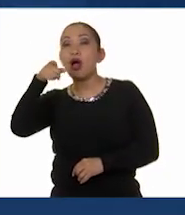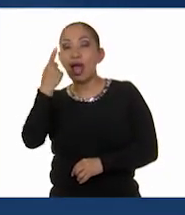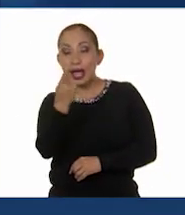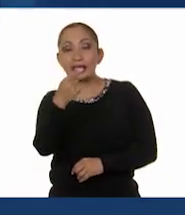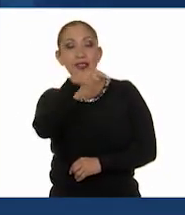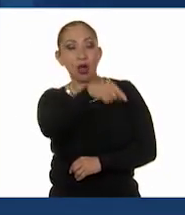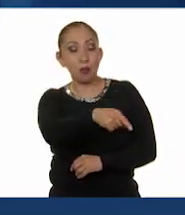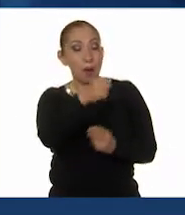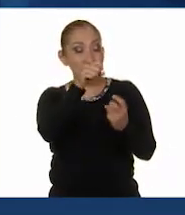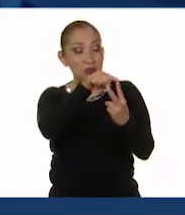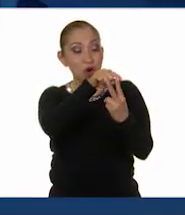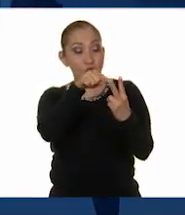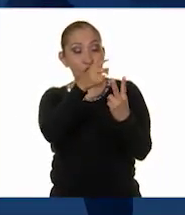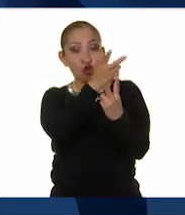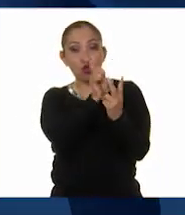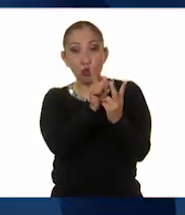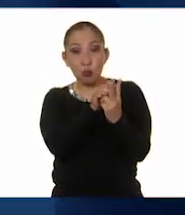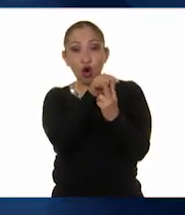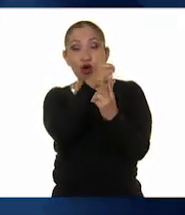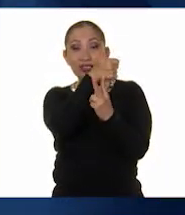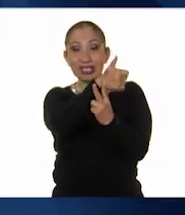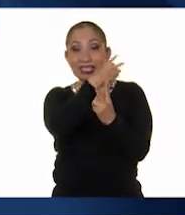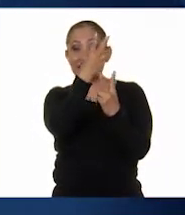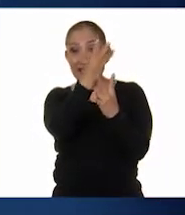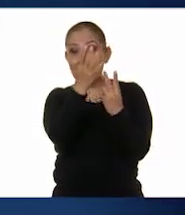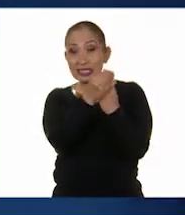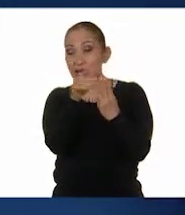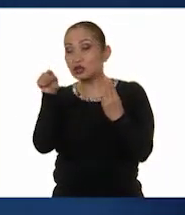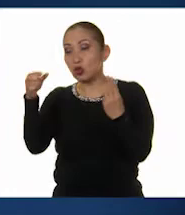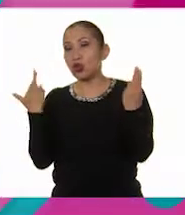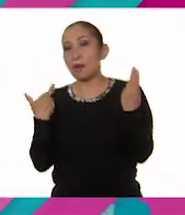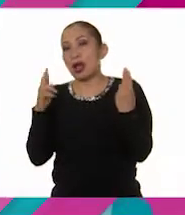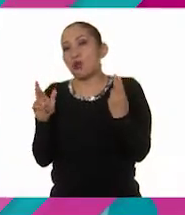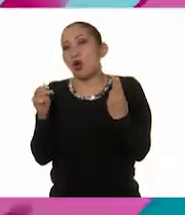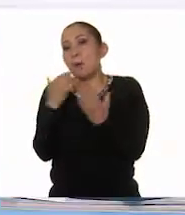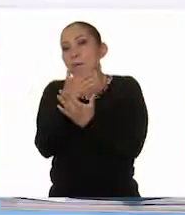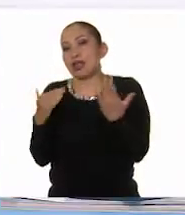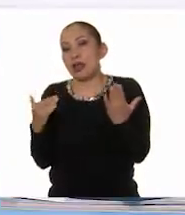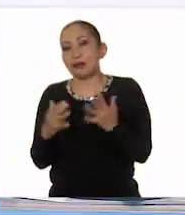representante del conjunto formado por el 6 y el 3. Así es.